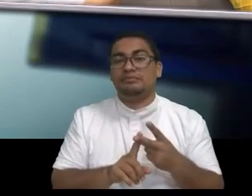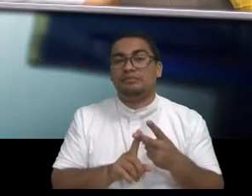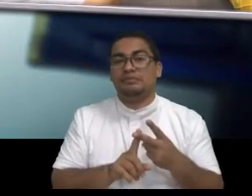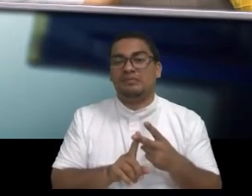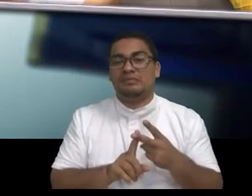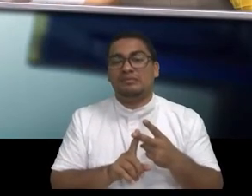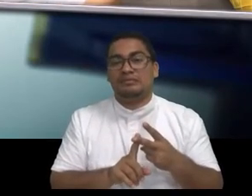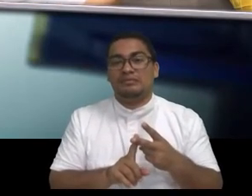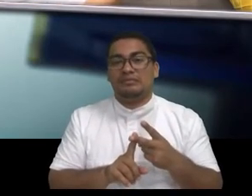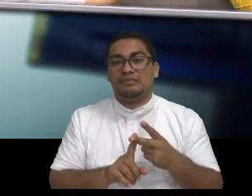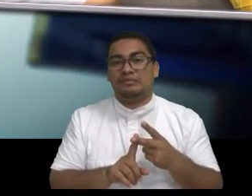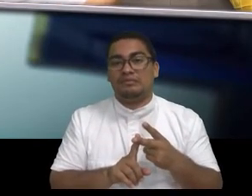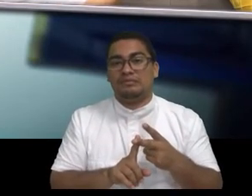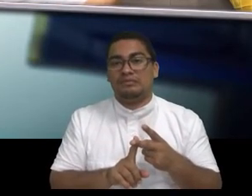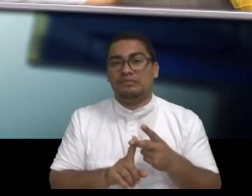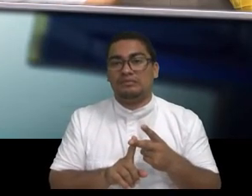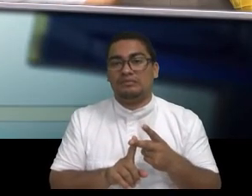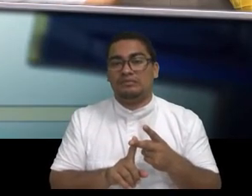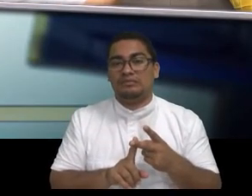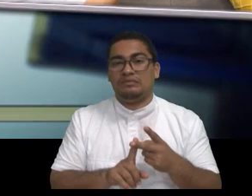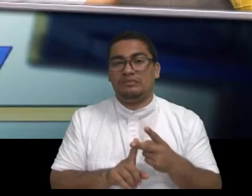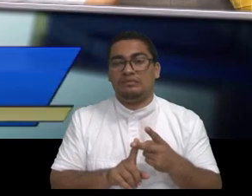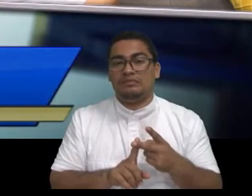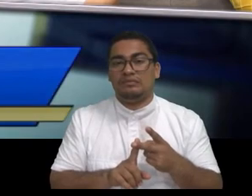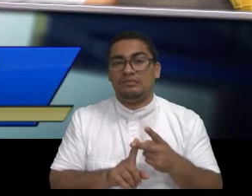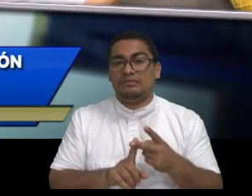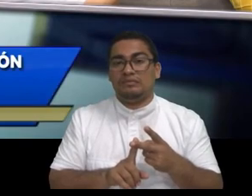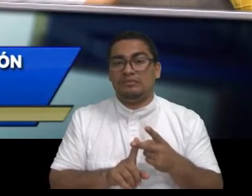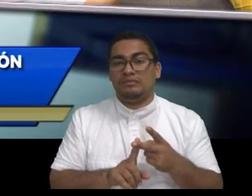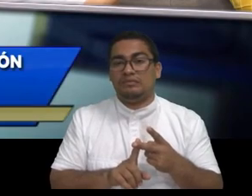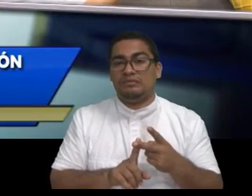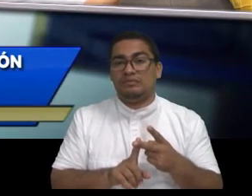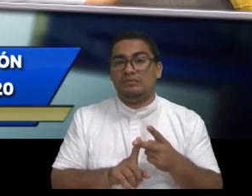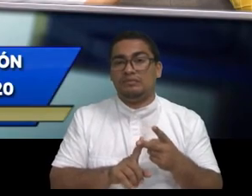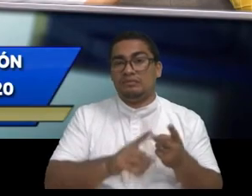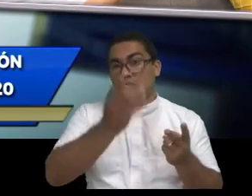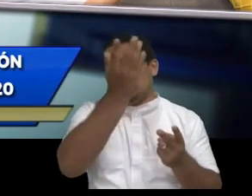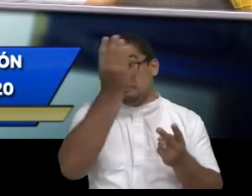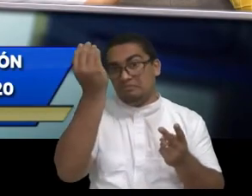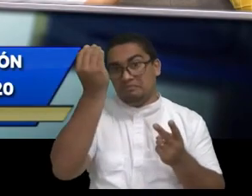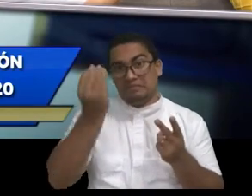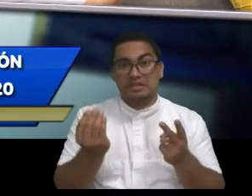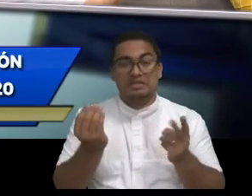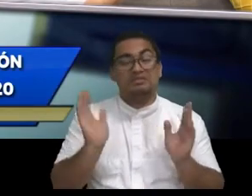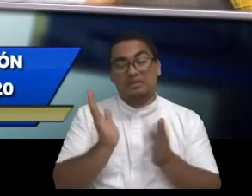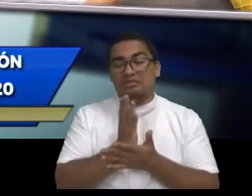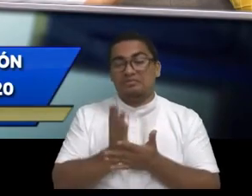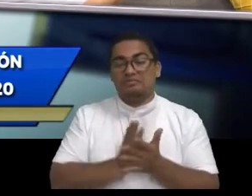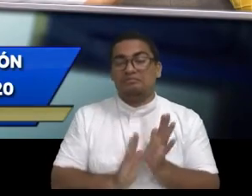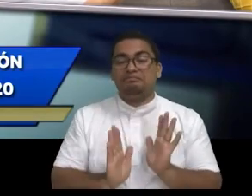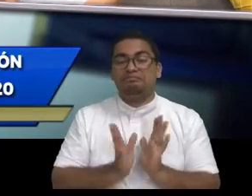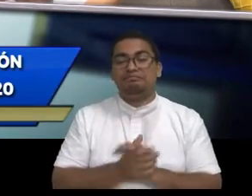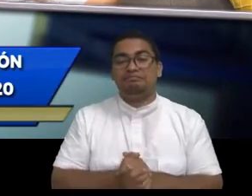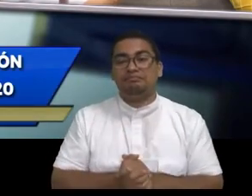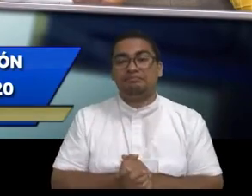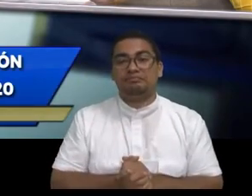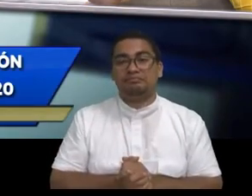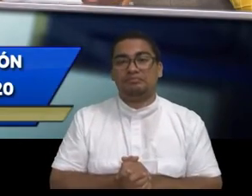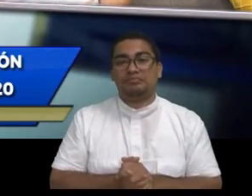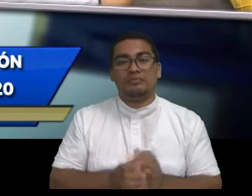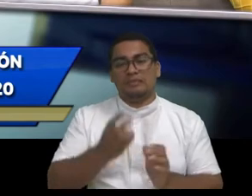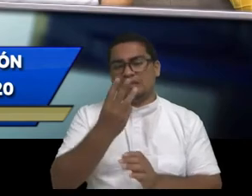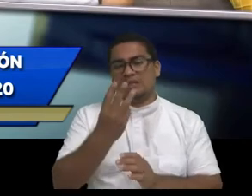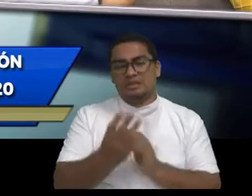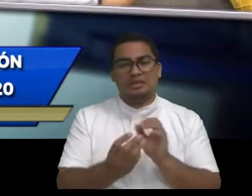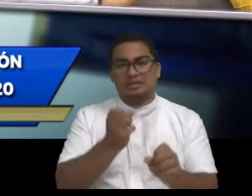en algunos casos lo que es técnico especialista requiere un bachillerato ser bachiller pero ya desde el tercer año